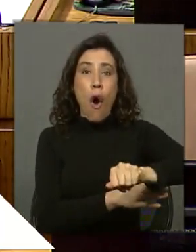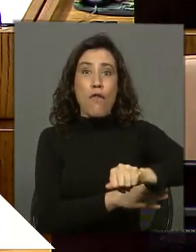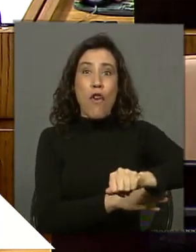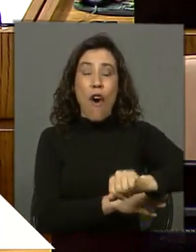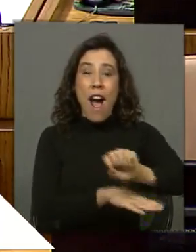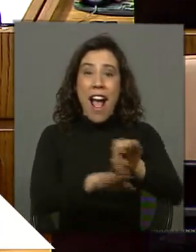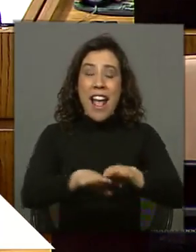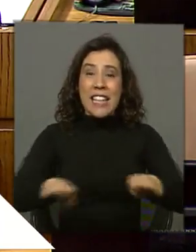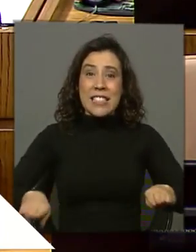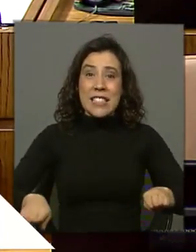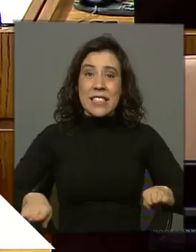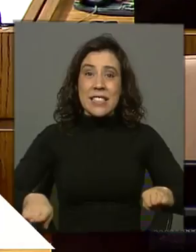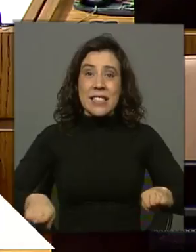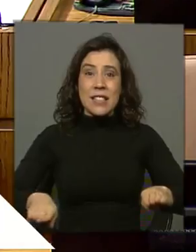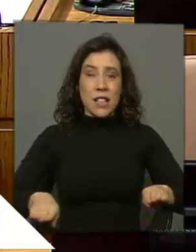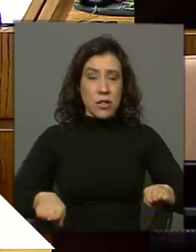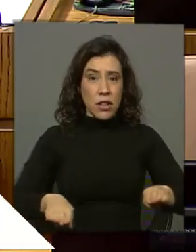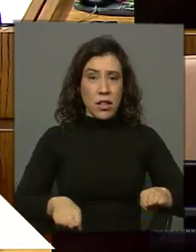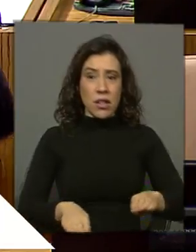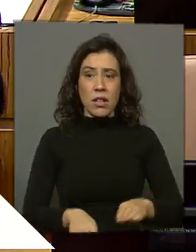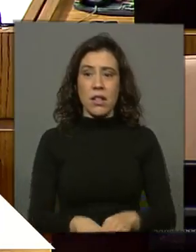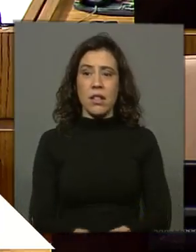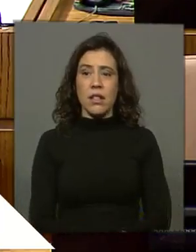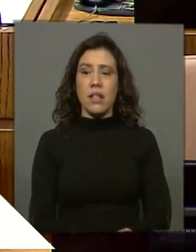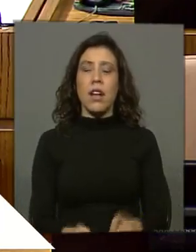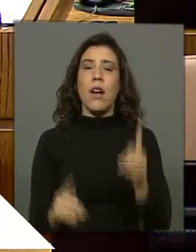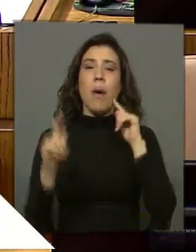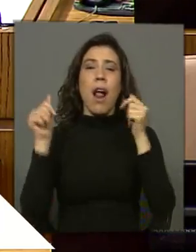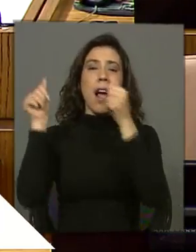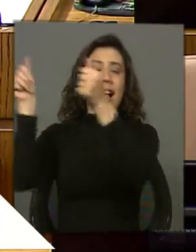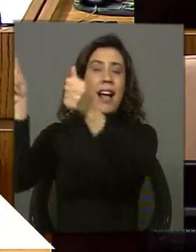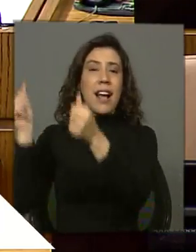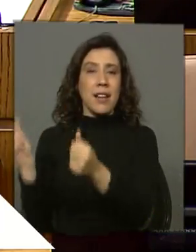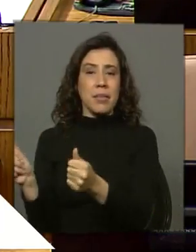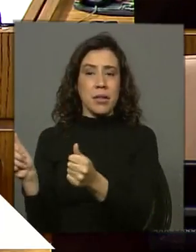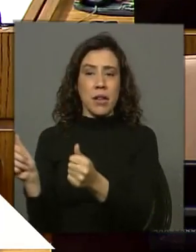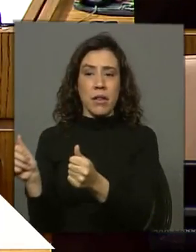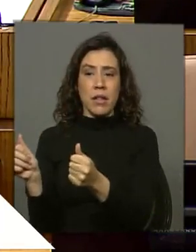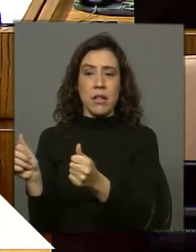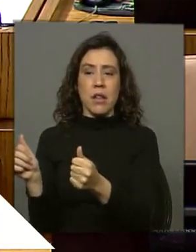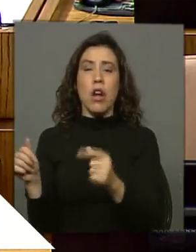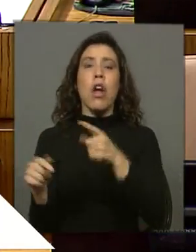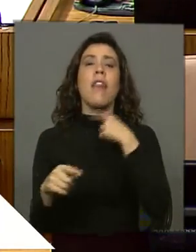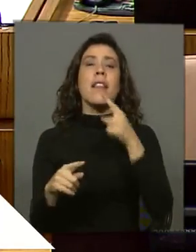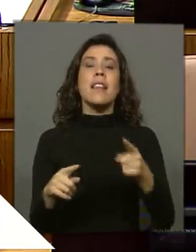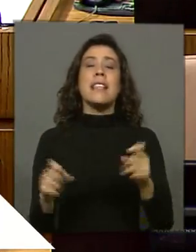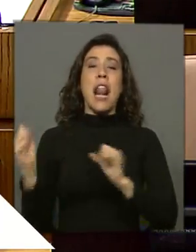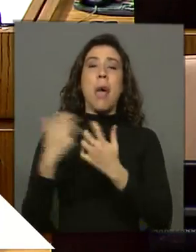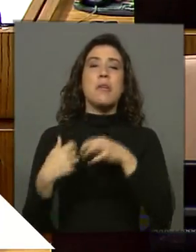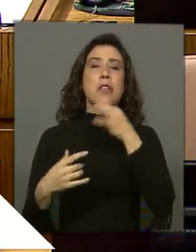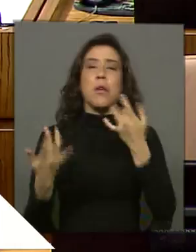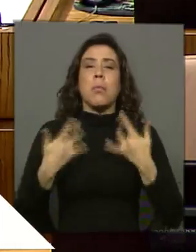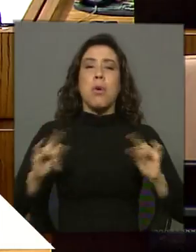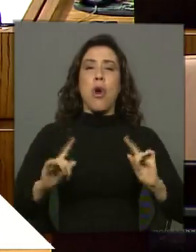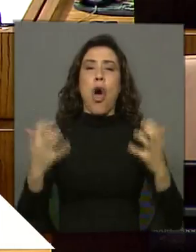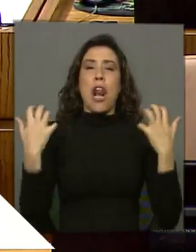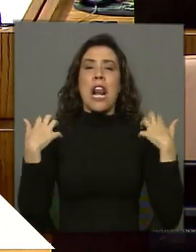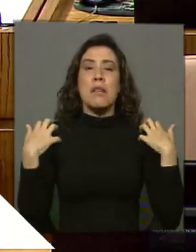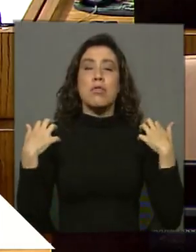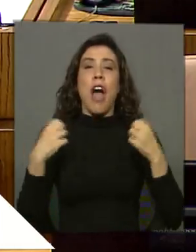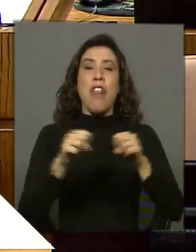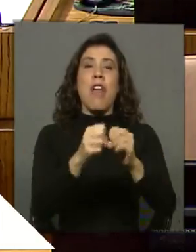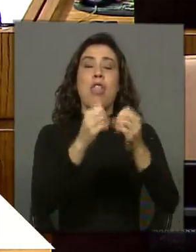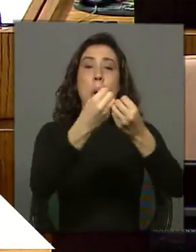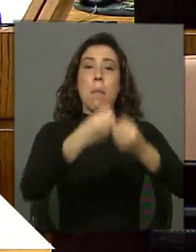estacionamiento en donde el prestador se excusaba poniendo esos cartelitos que decía no nos hacemos responsables de los daños o pérdidas ocurrida acá